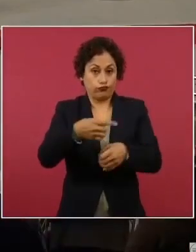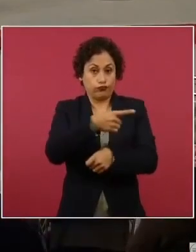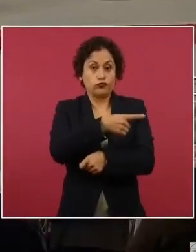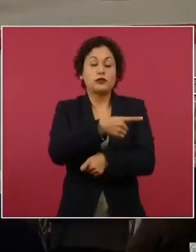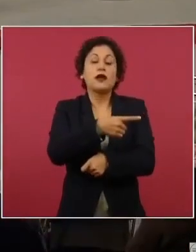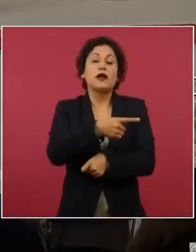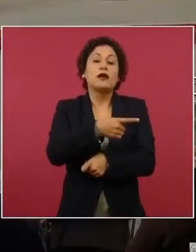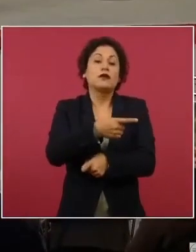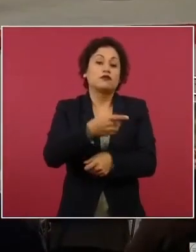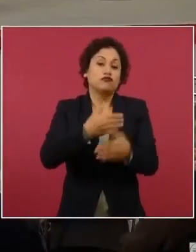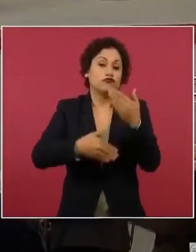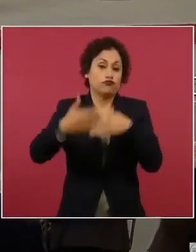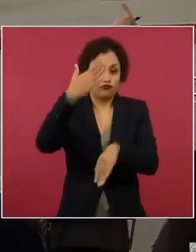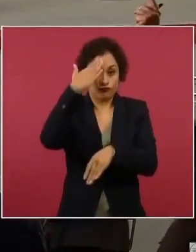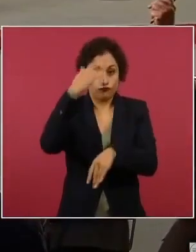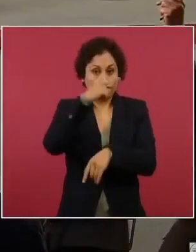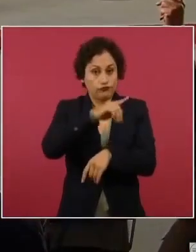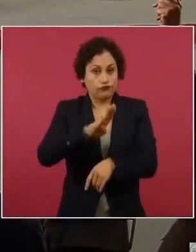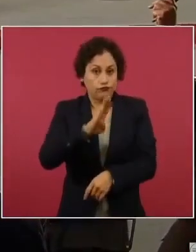¿Sería cuánto, presidente?